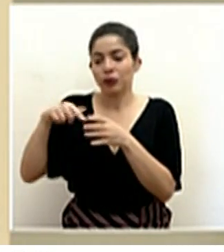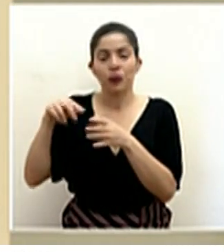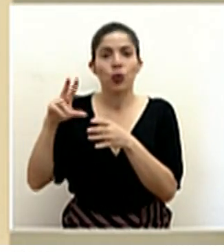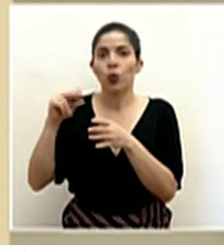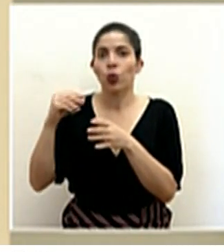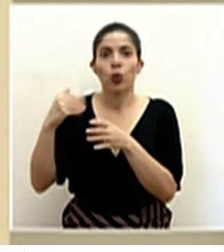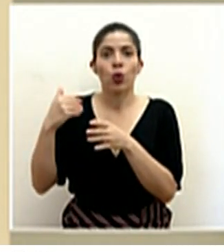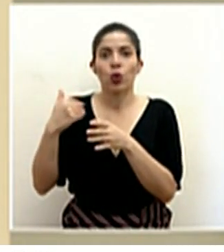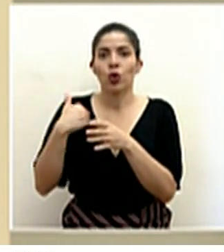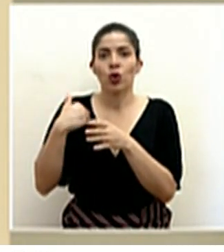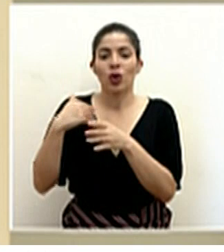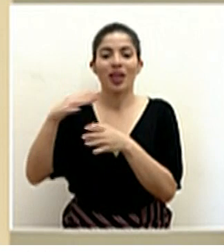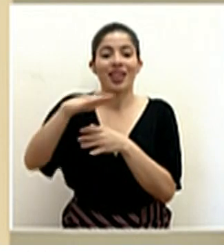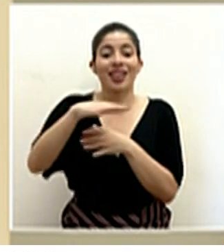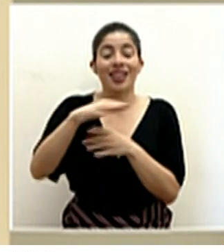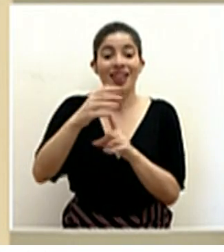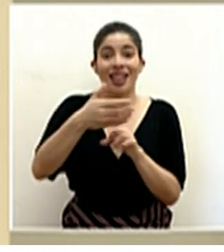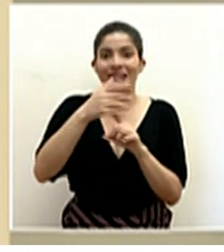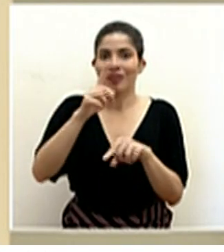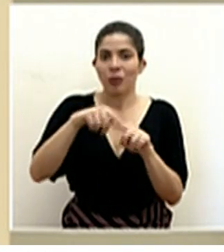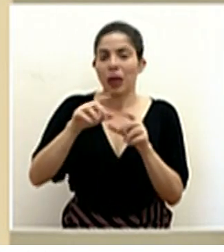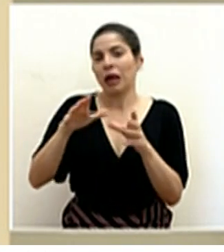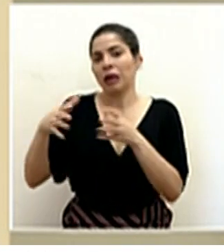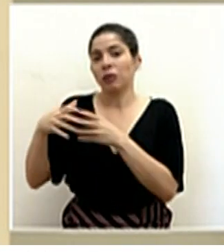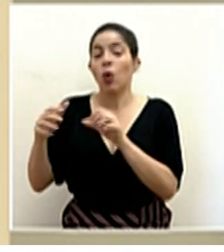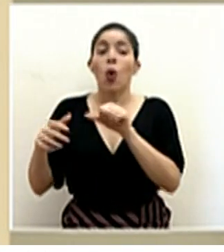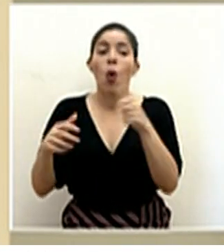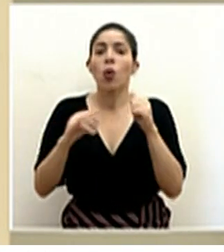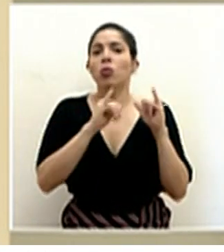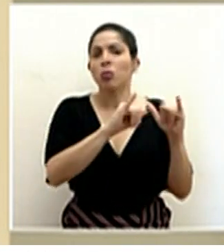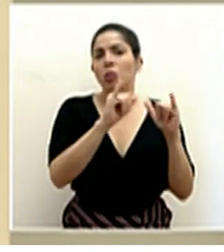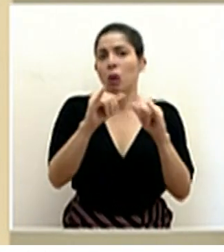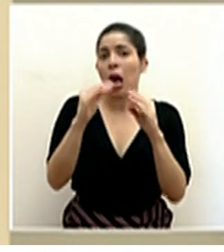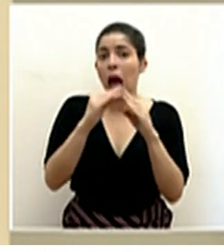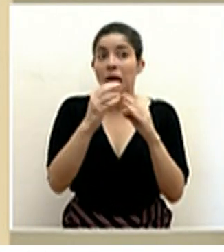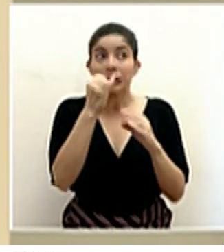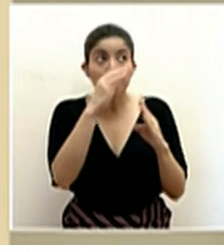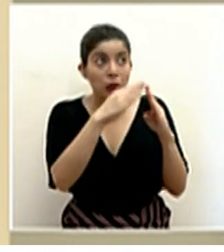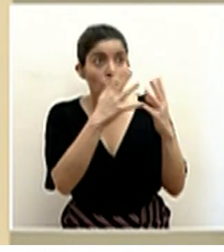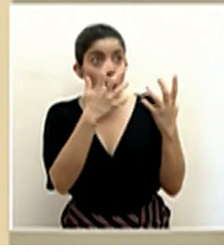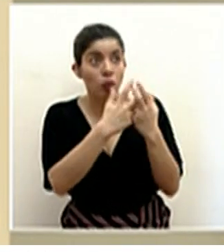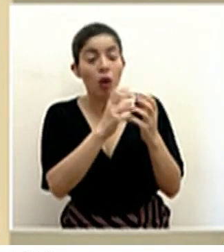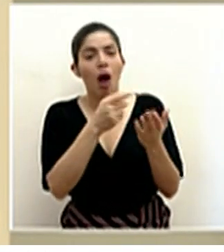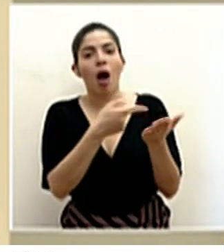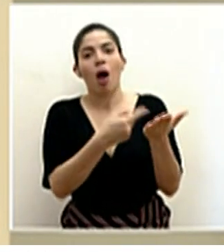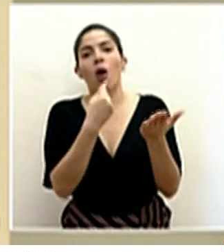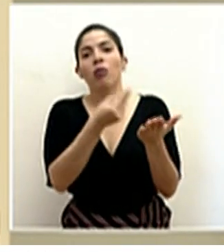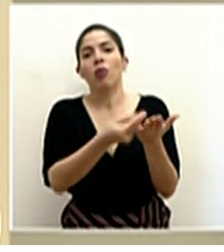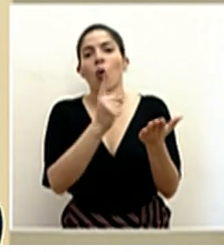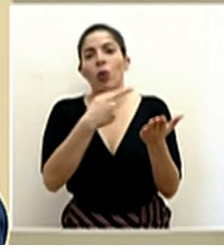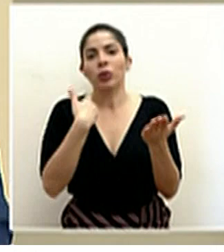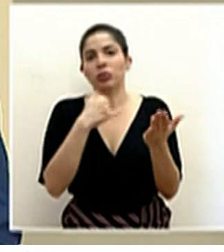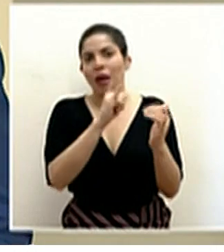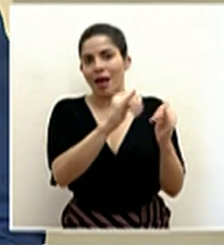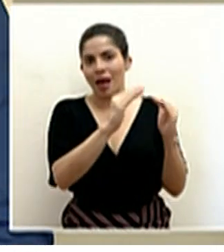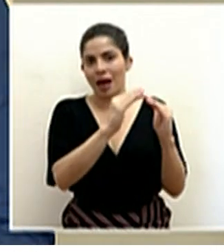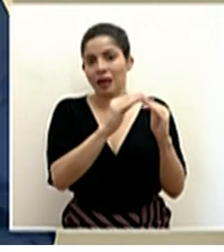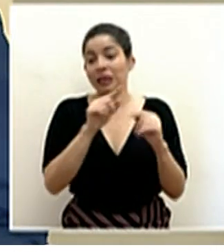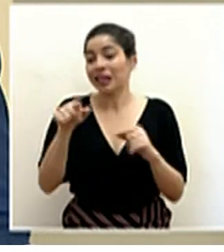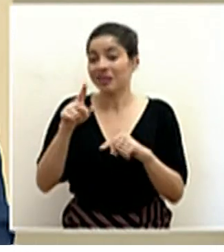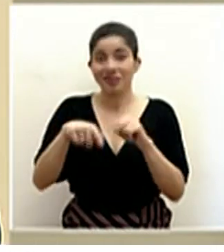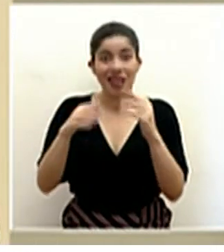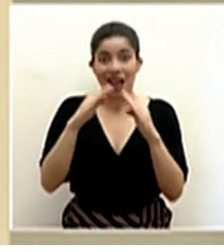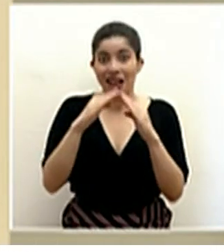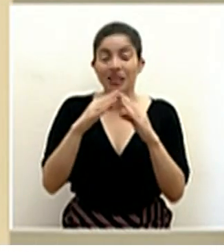no tienen condiciones para hacer un aislamiento efectivo. El resto están en sus casas con el aislamiento y con la orden sanitaria. Con respecto a lo que usted mencionaba de